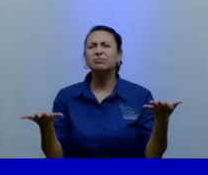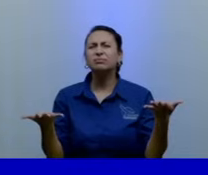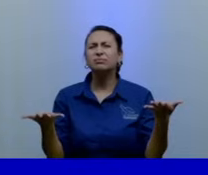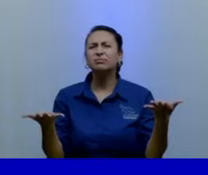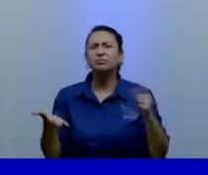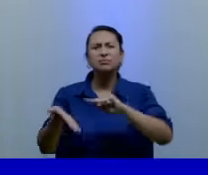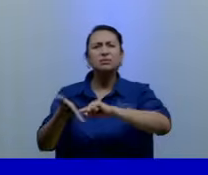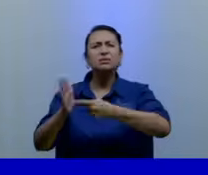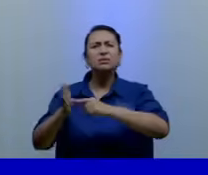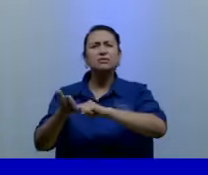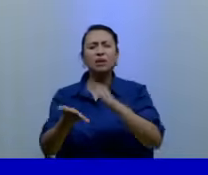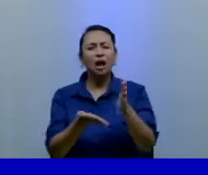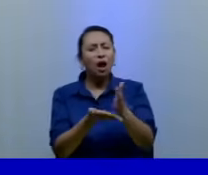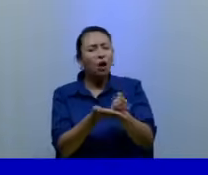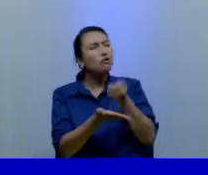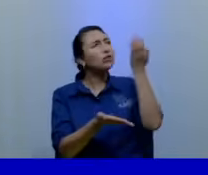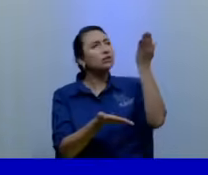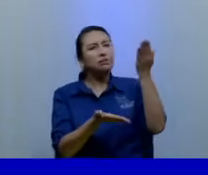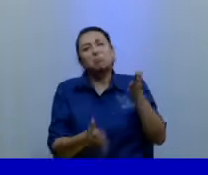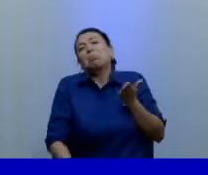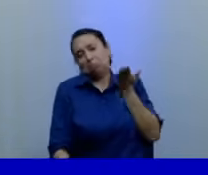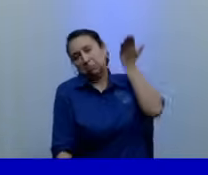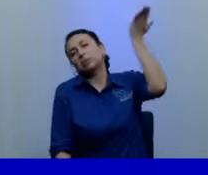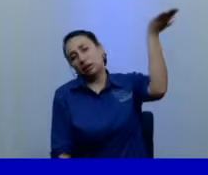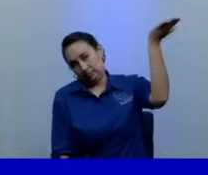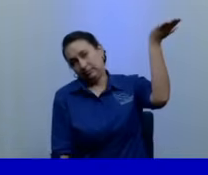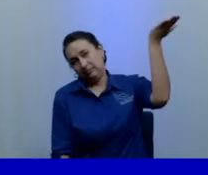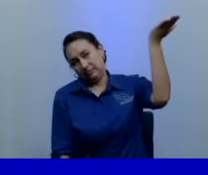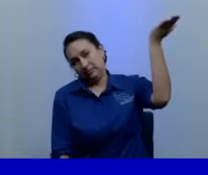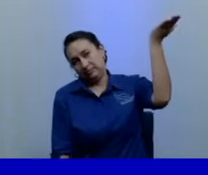¿Qué es ofrendar? Dar.